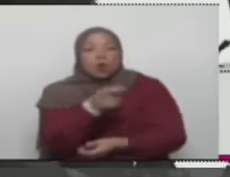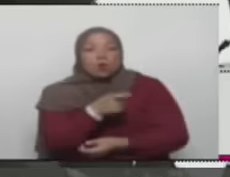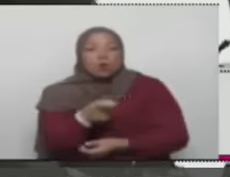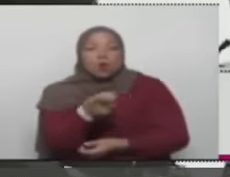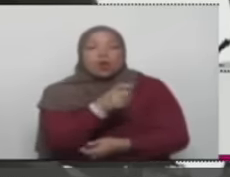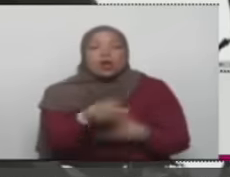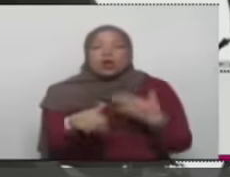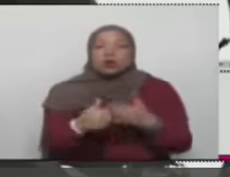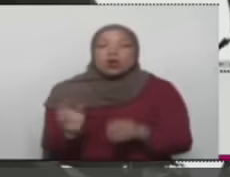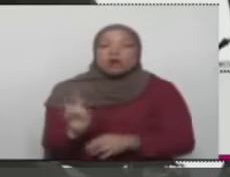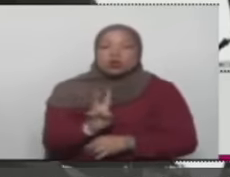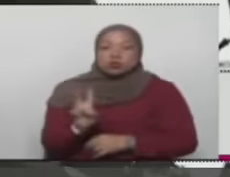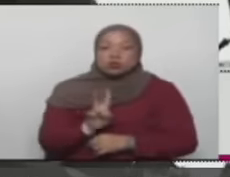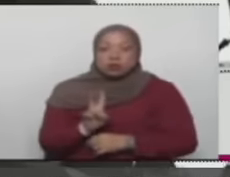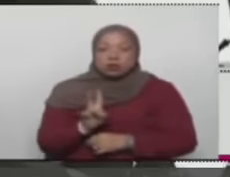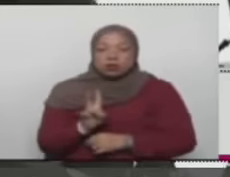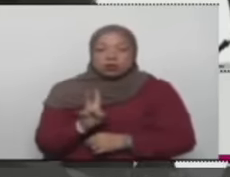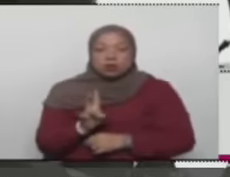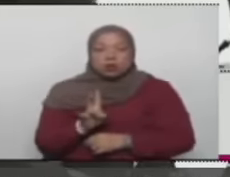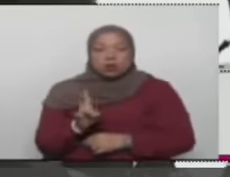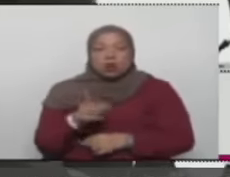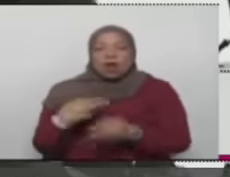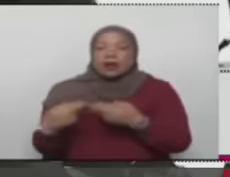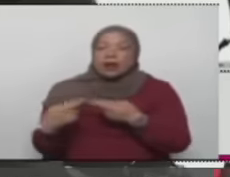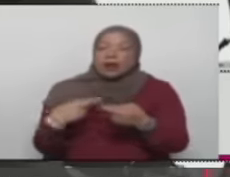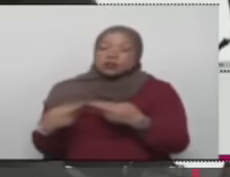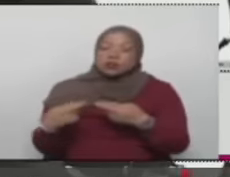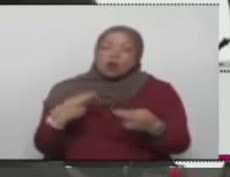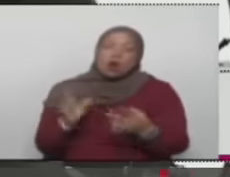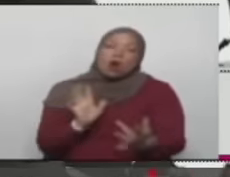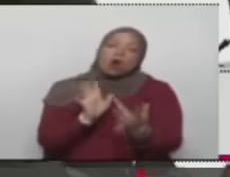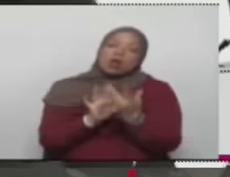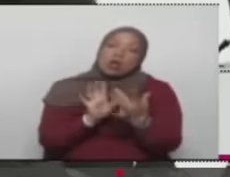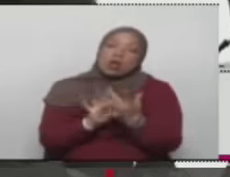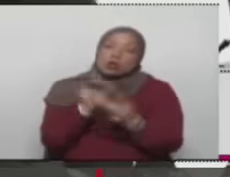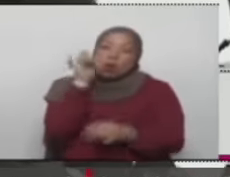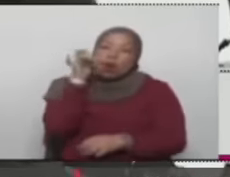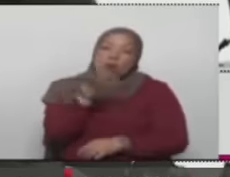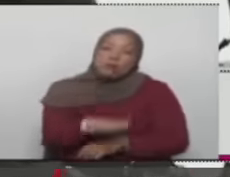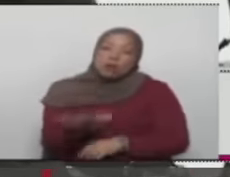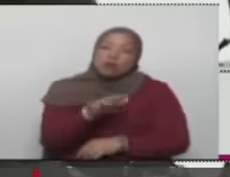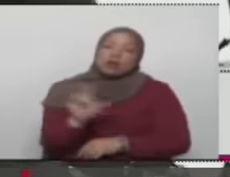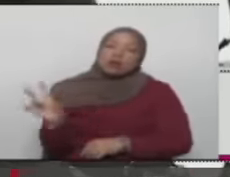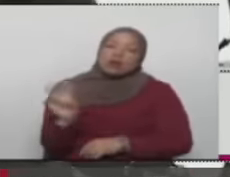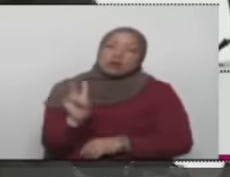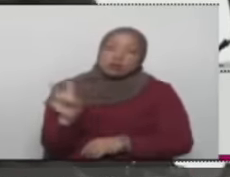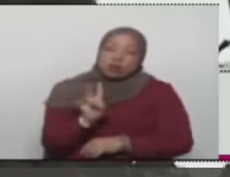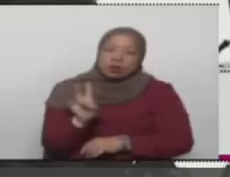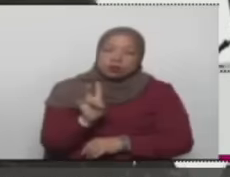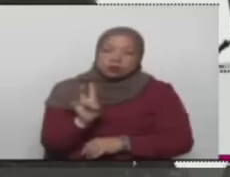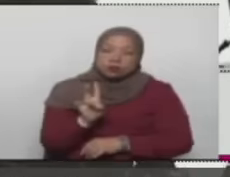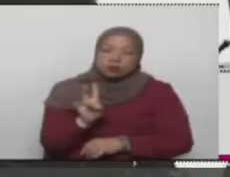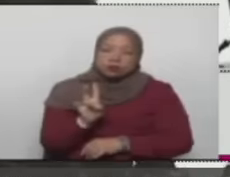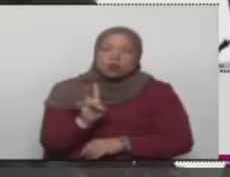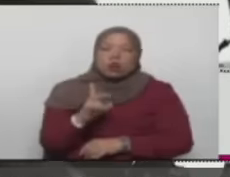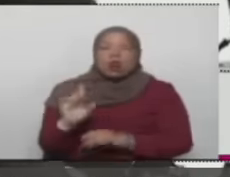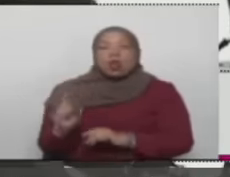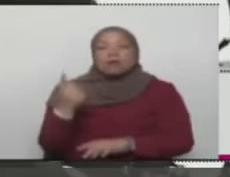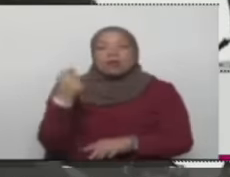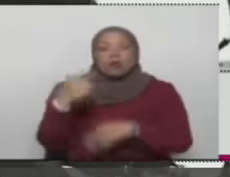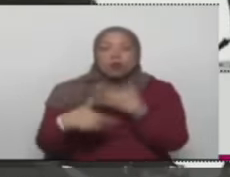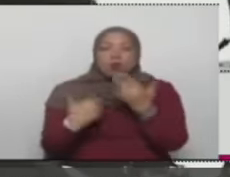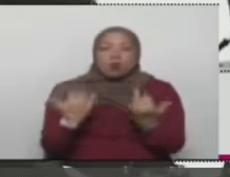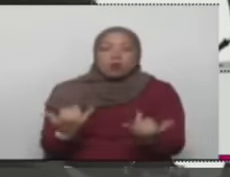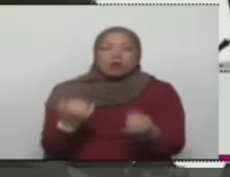el país en una relación muy directa con el pueblo de Venezuela. Creo que es la primera vez que